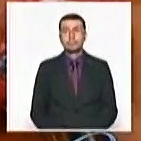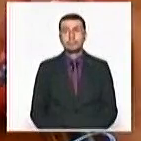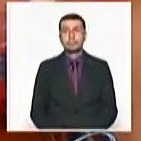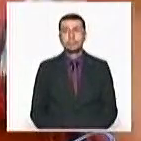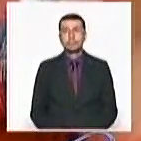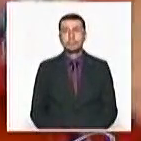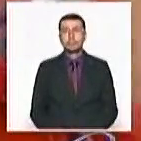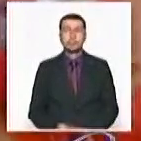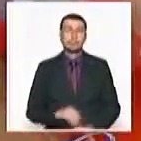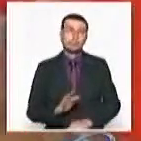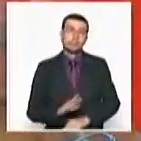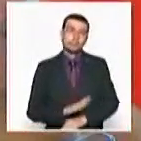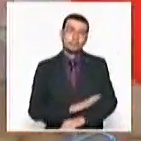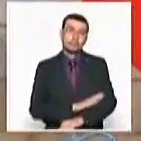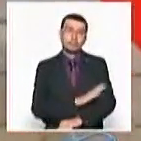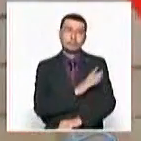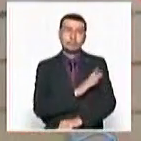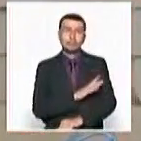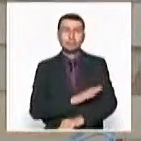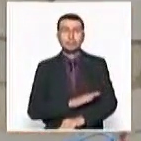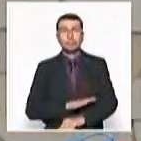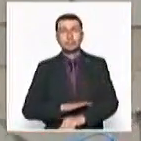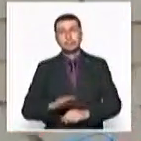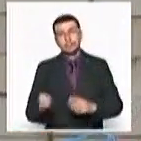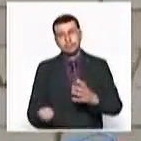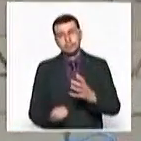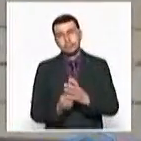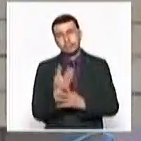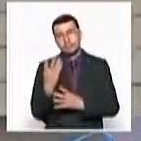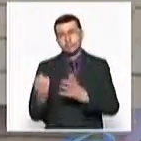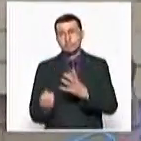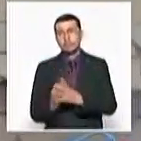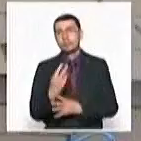Claveles y rosas la cuna